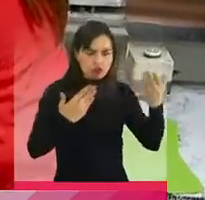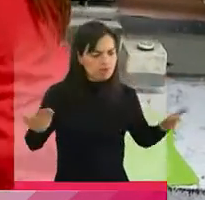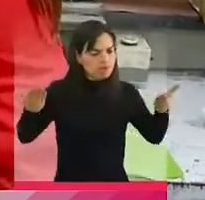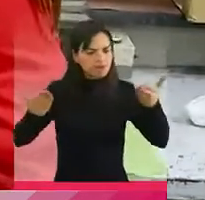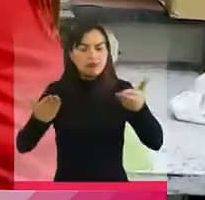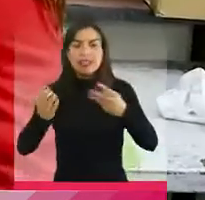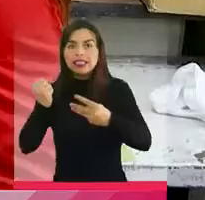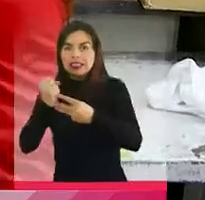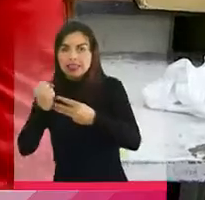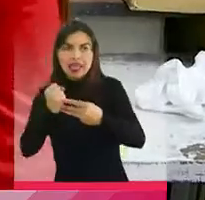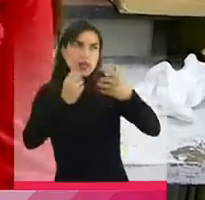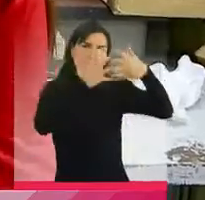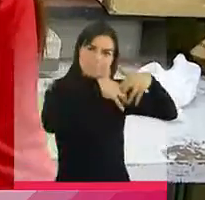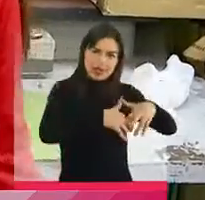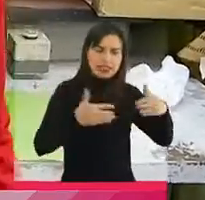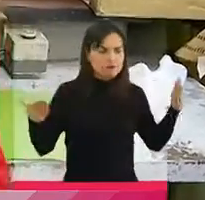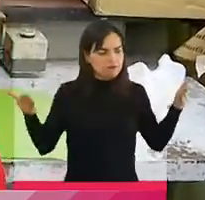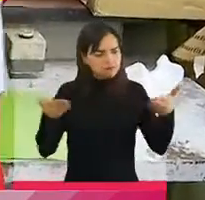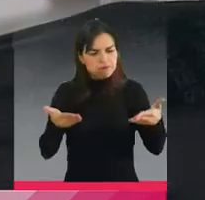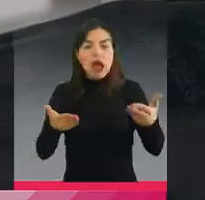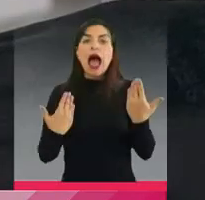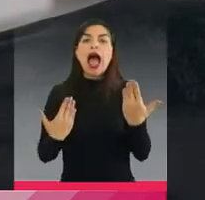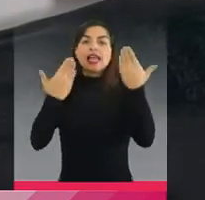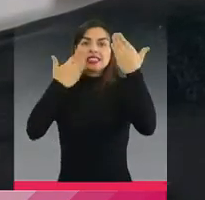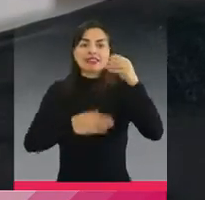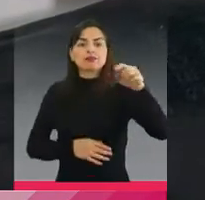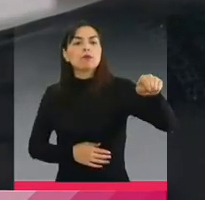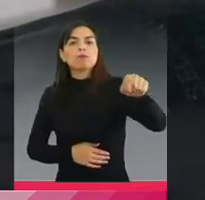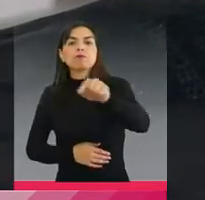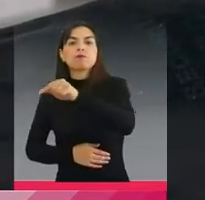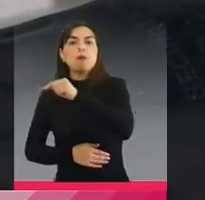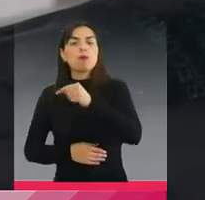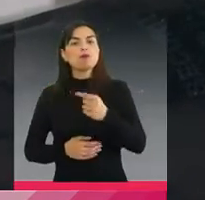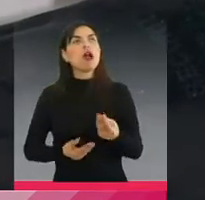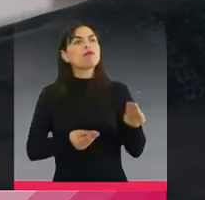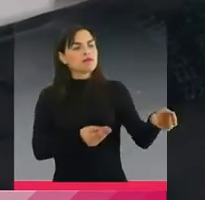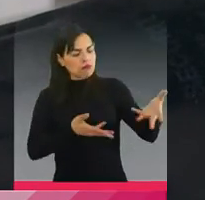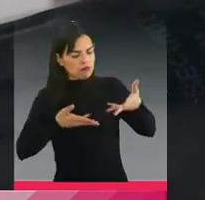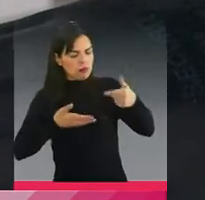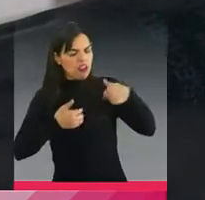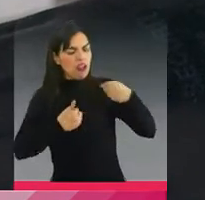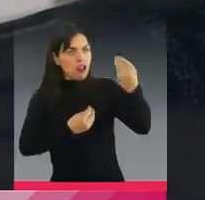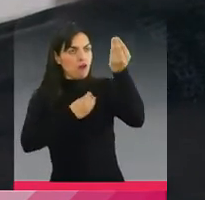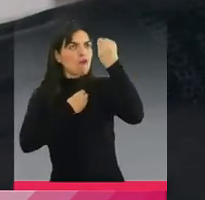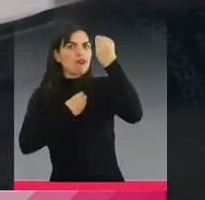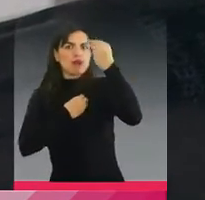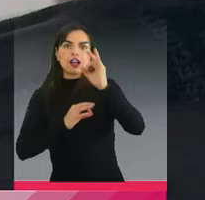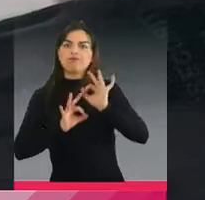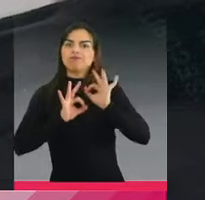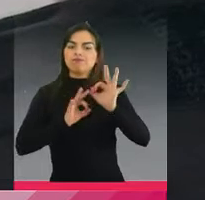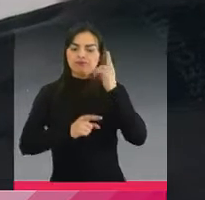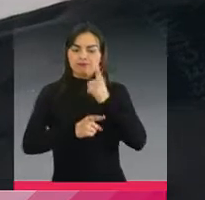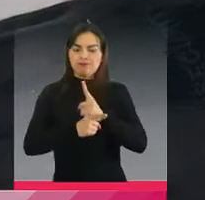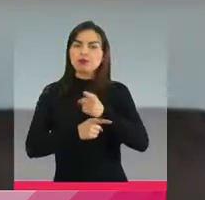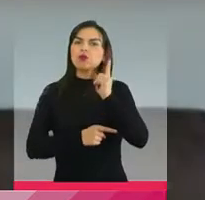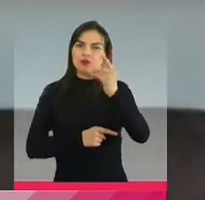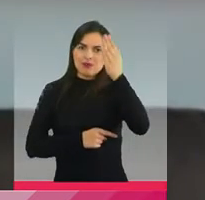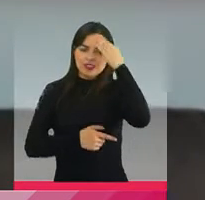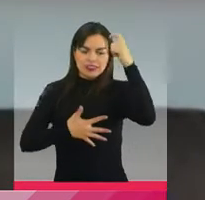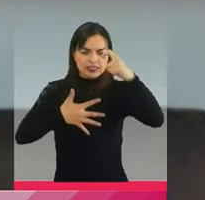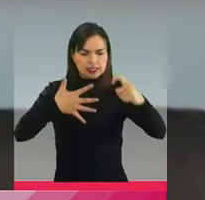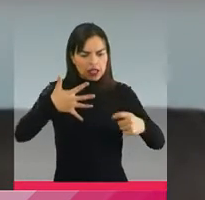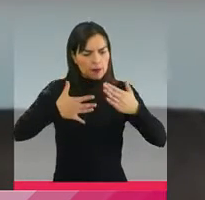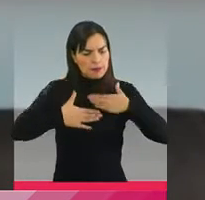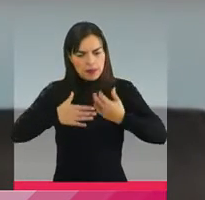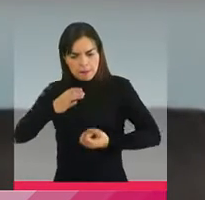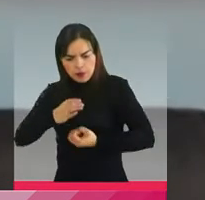le permite a las corporaciones beneficiadas contar con formación a la medida de sus necesidades de producción. El programa